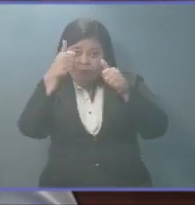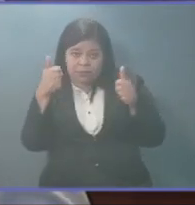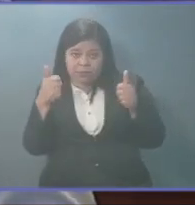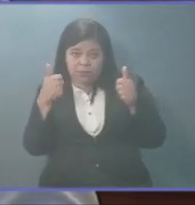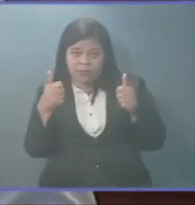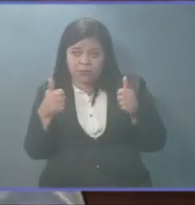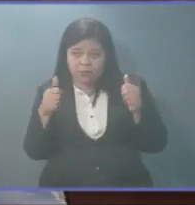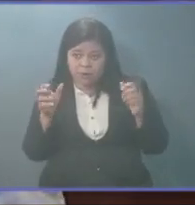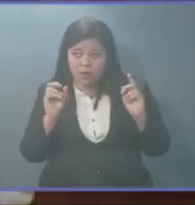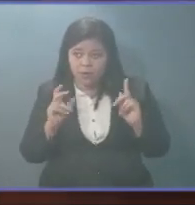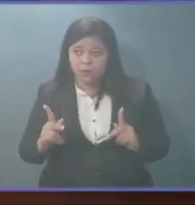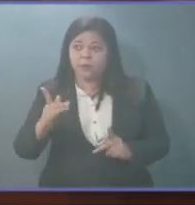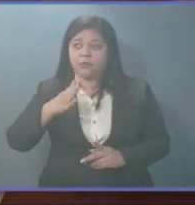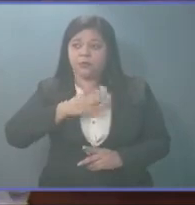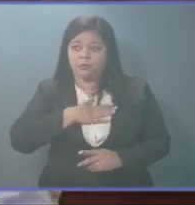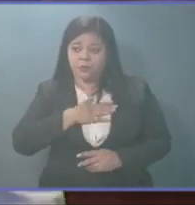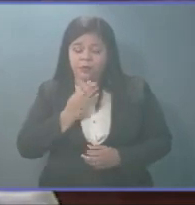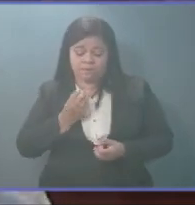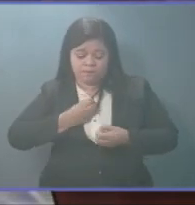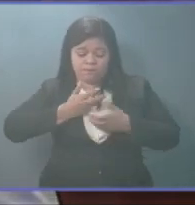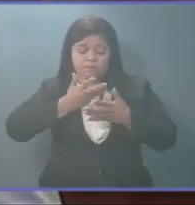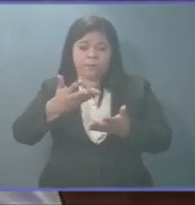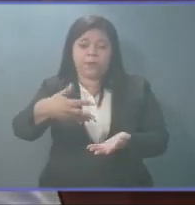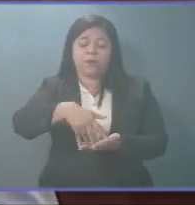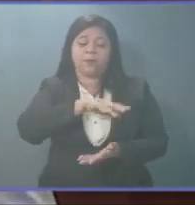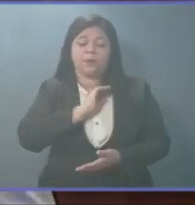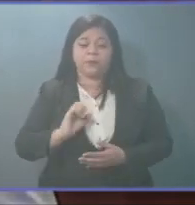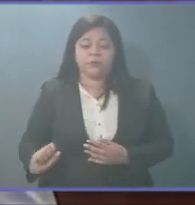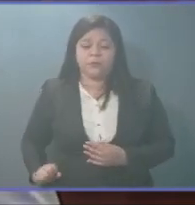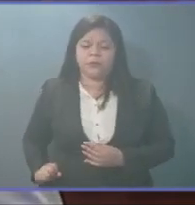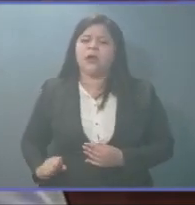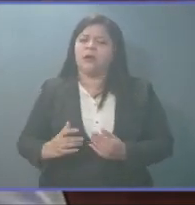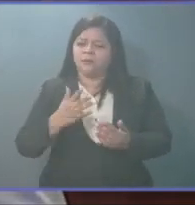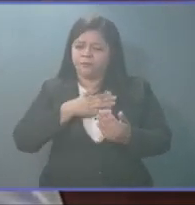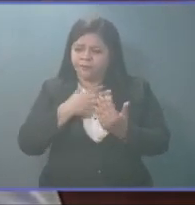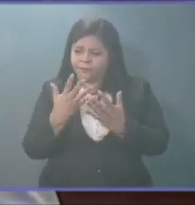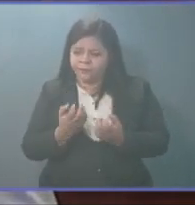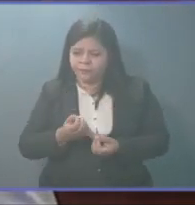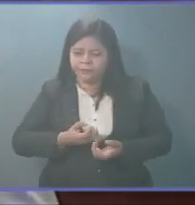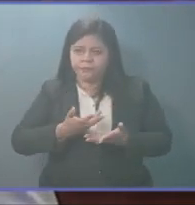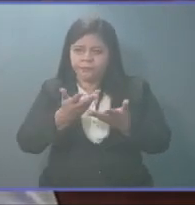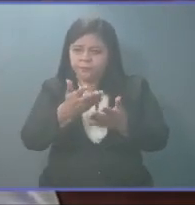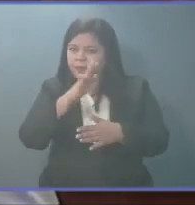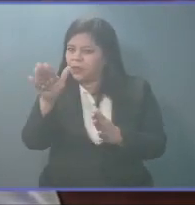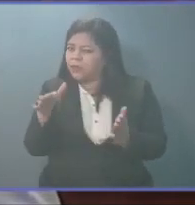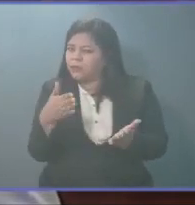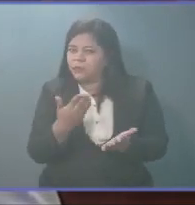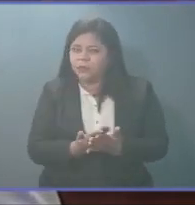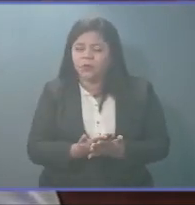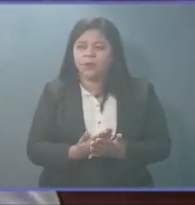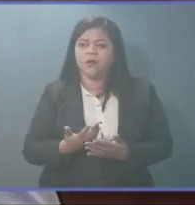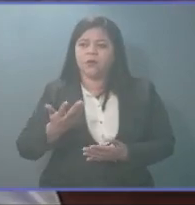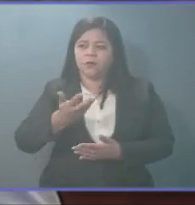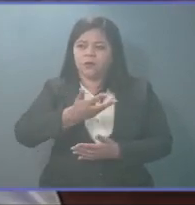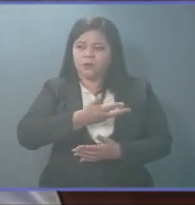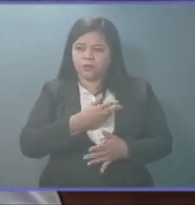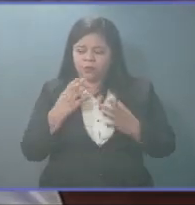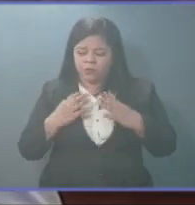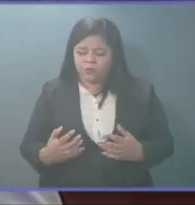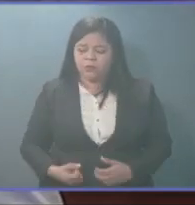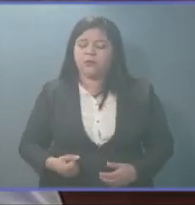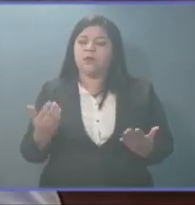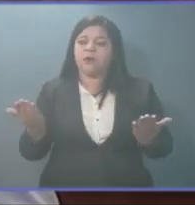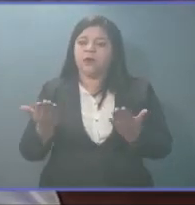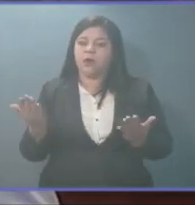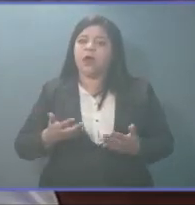la oportunidad que tengo de hablar con nuestro pueblo salvadoreño, quiero informarles todo lo que esta cartera de gobierno ha realizado para el